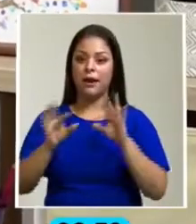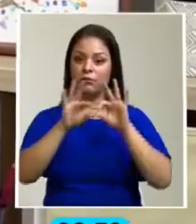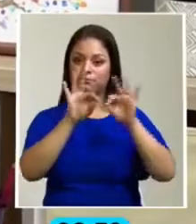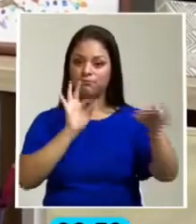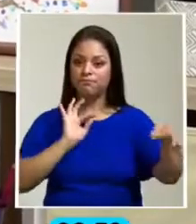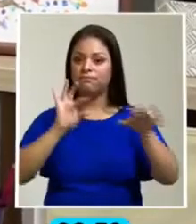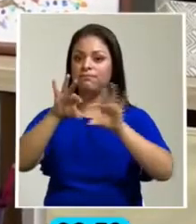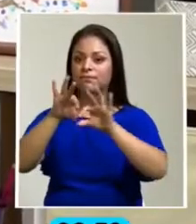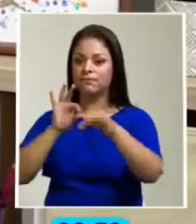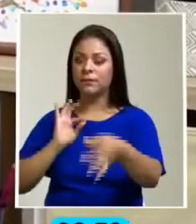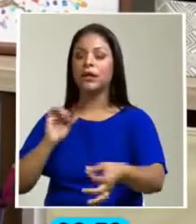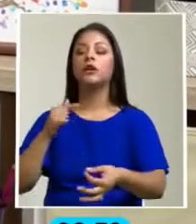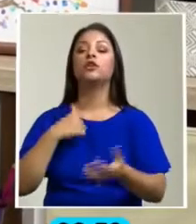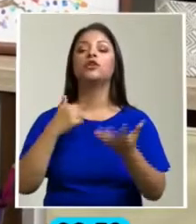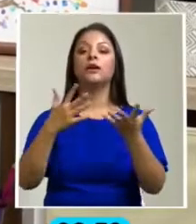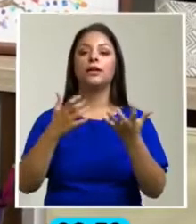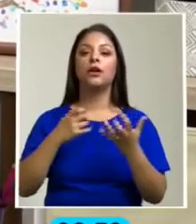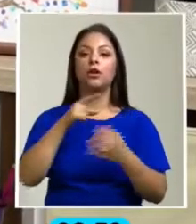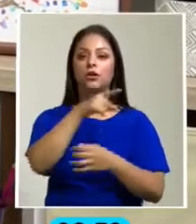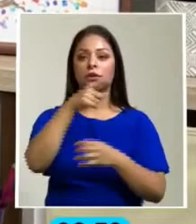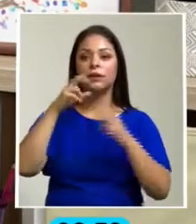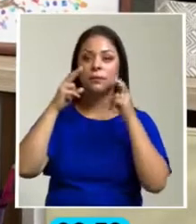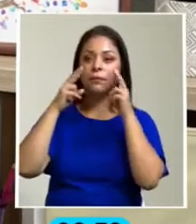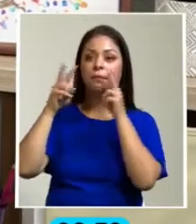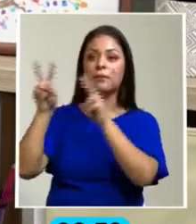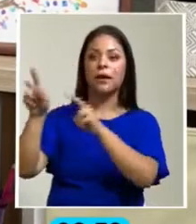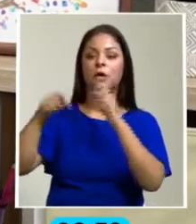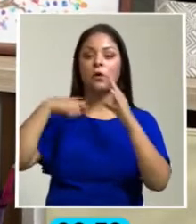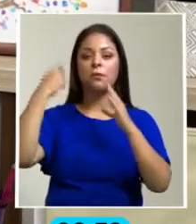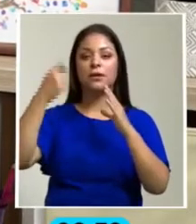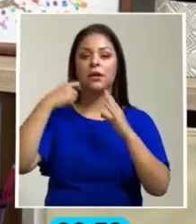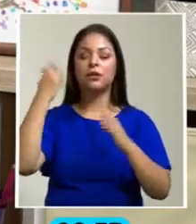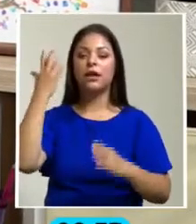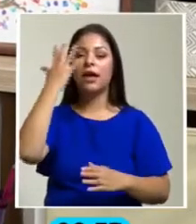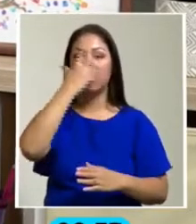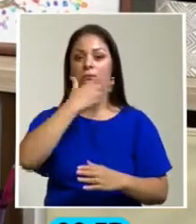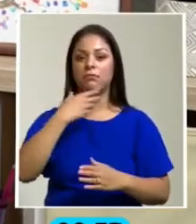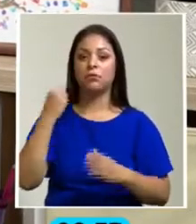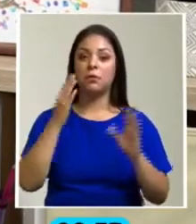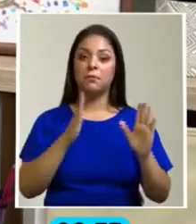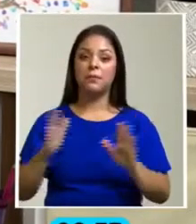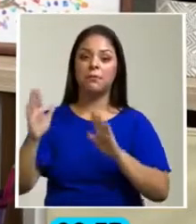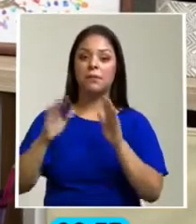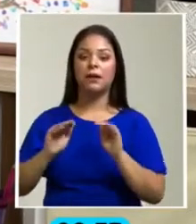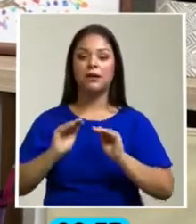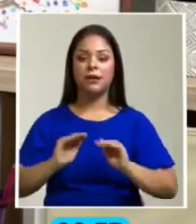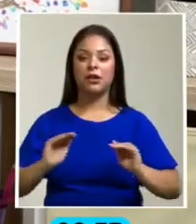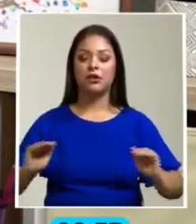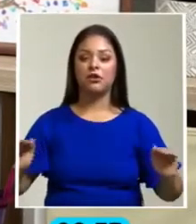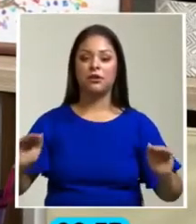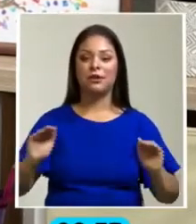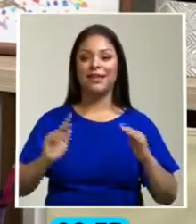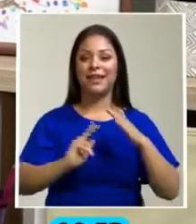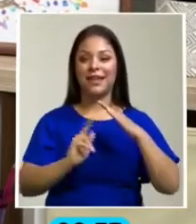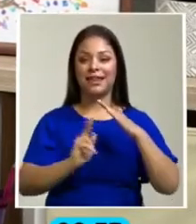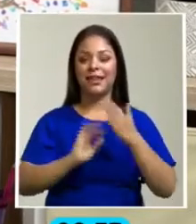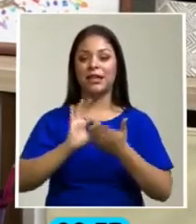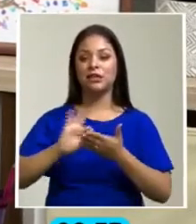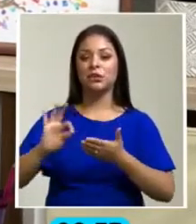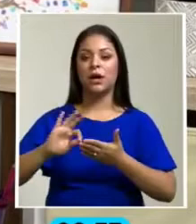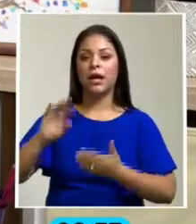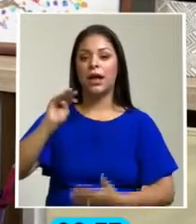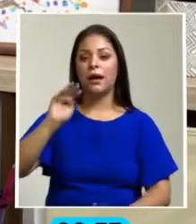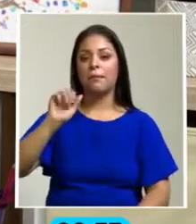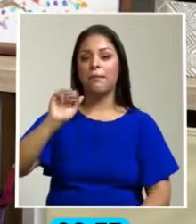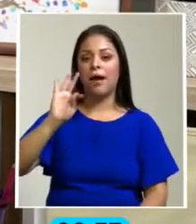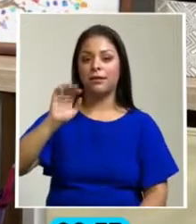invito entonces a que vean a este video tan hermoso que nos han preparado los niños y niñas de preescolar de la escuela Mata de